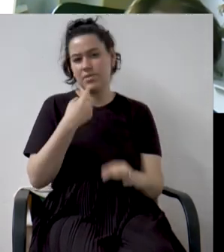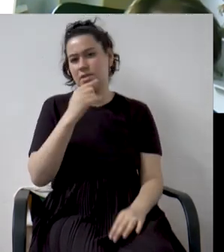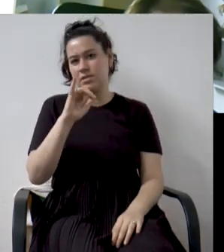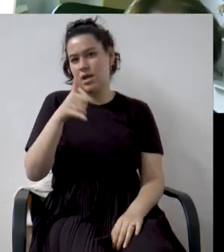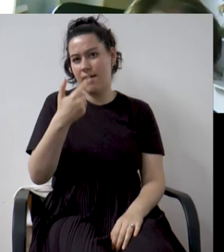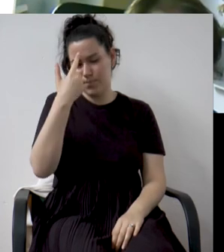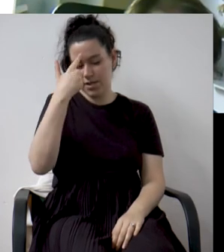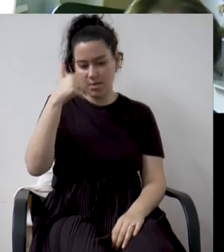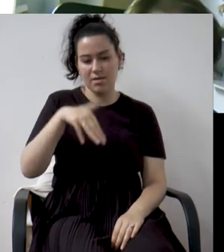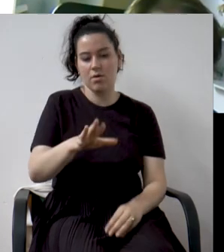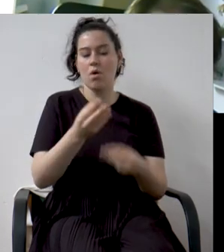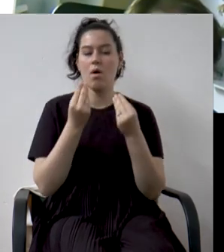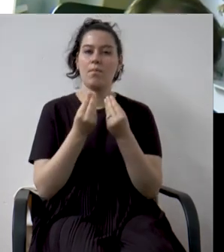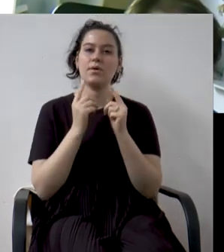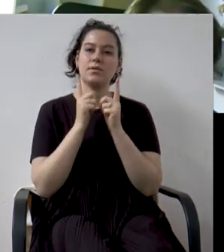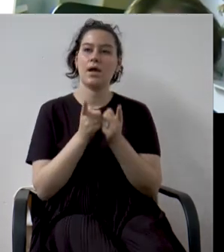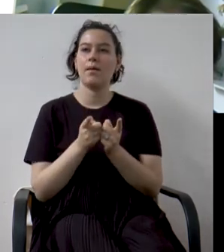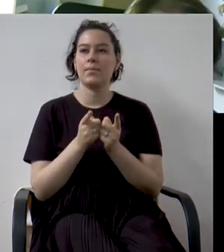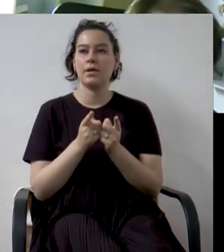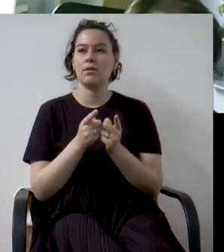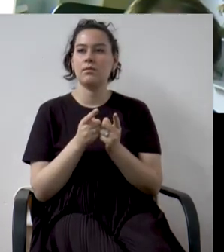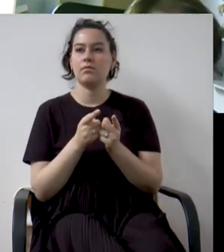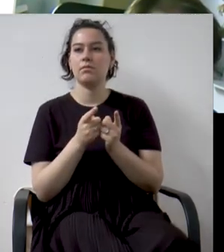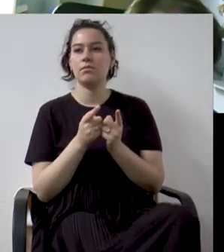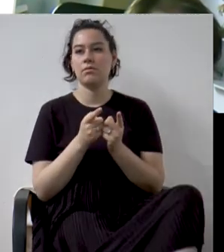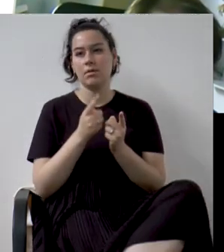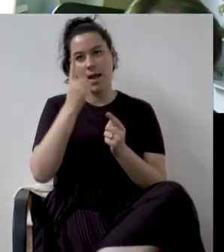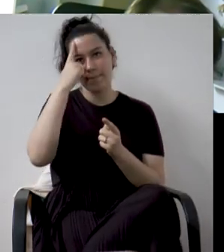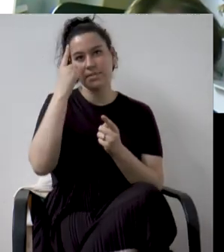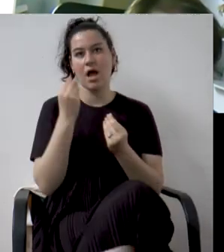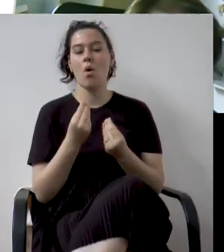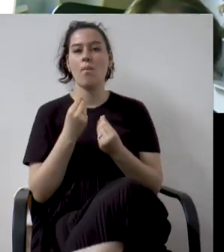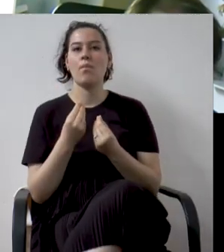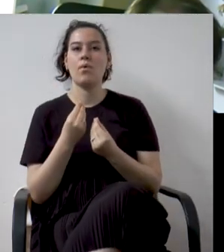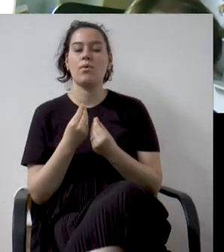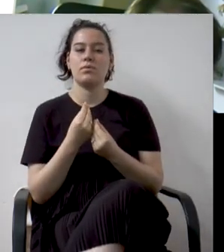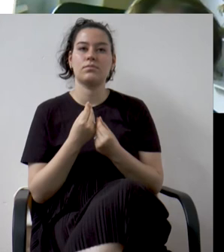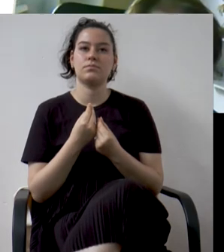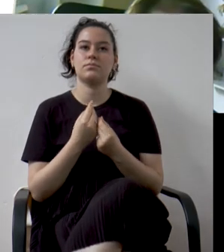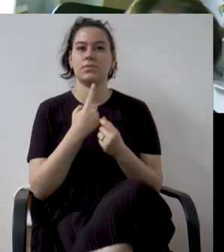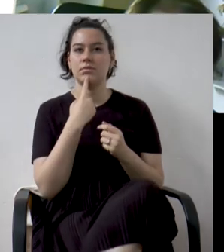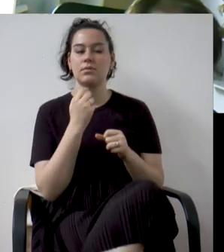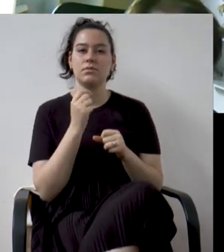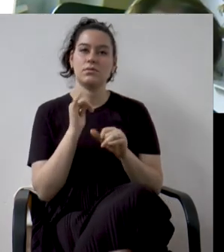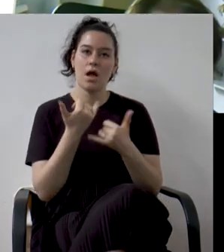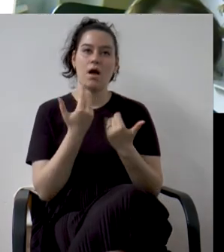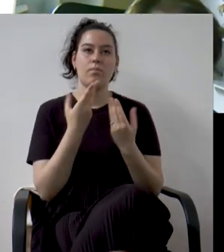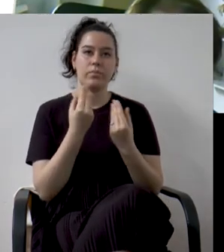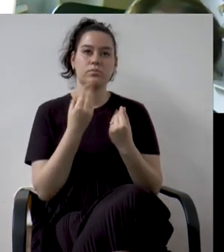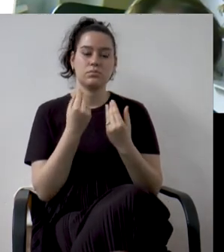a pensar. Y también a pensar en función de lo que ha ocurrido en varias